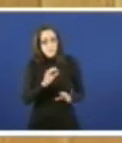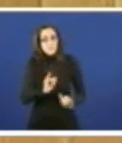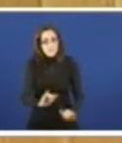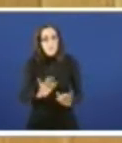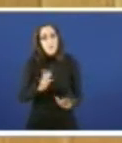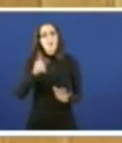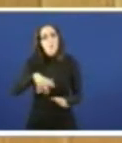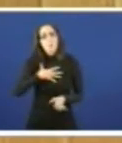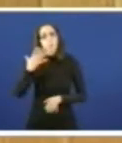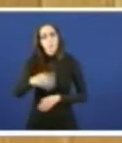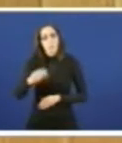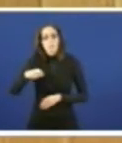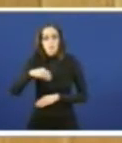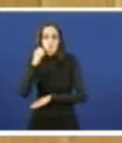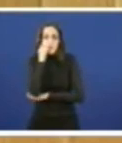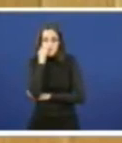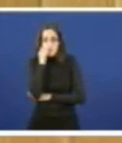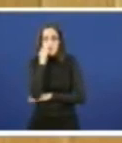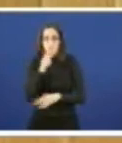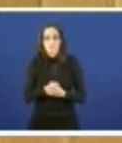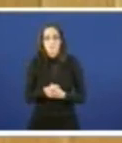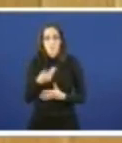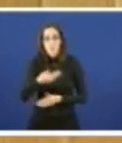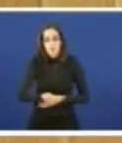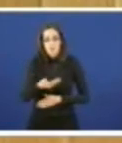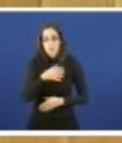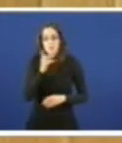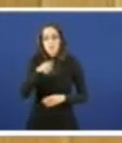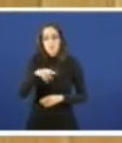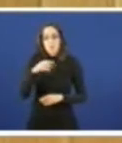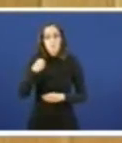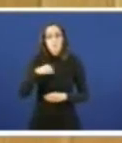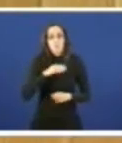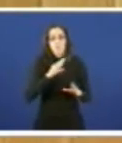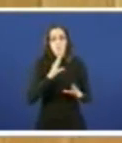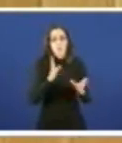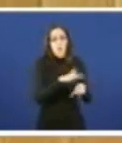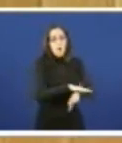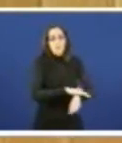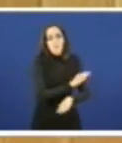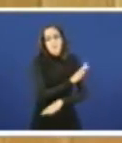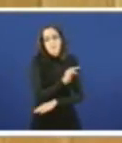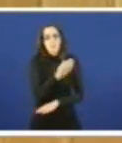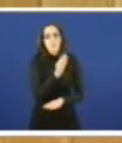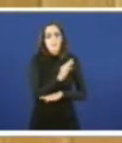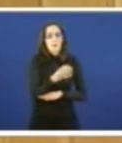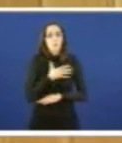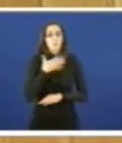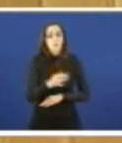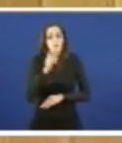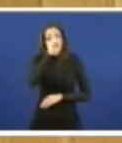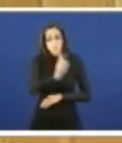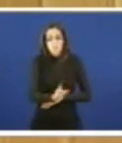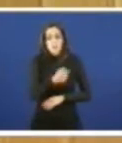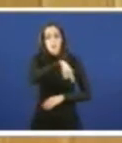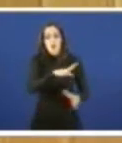cabida o ese edificio Rosalía de Castro. Tamén supoñemos que o Goberno e o Partido Popular descoñecen que teñen un convenio coa Igrexa que é